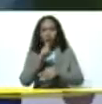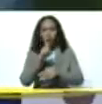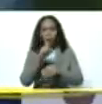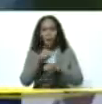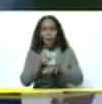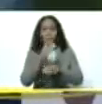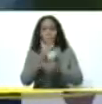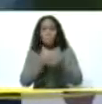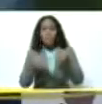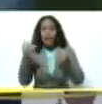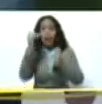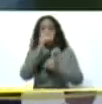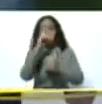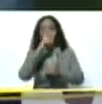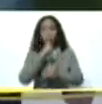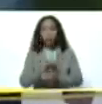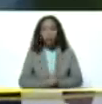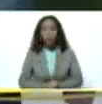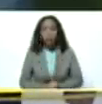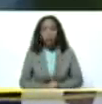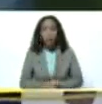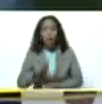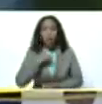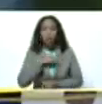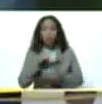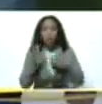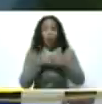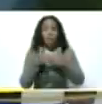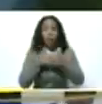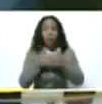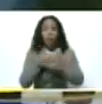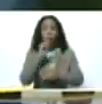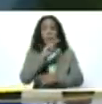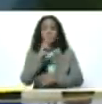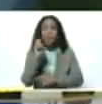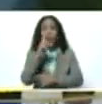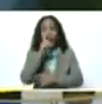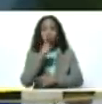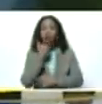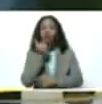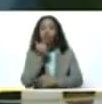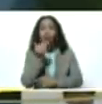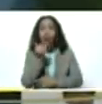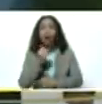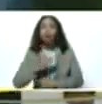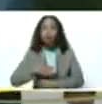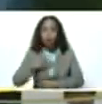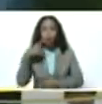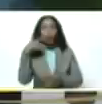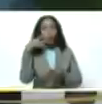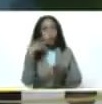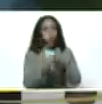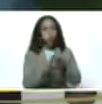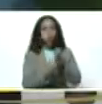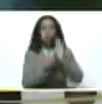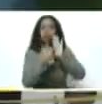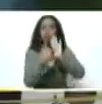Mayoría de edad. Estamos a las puertas de los 20 años y podemos mostrar